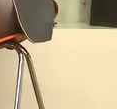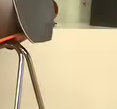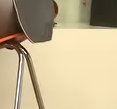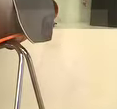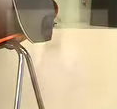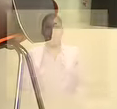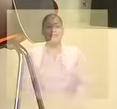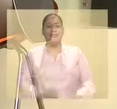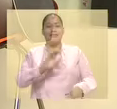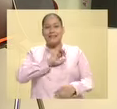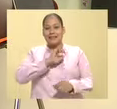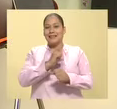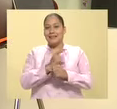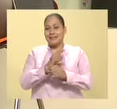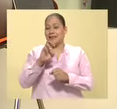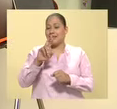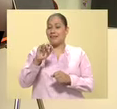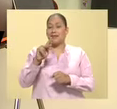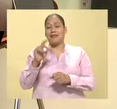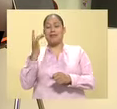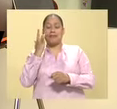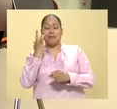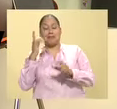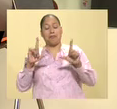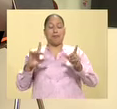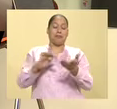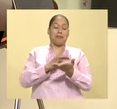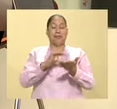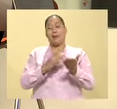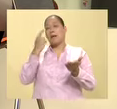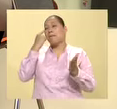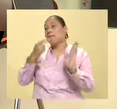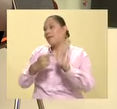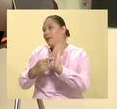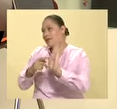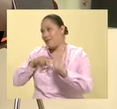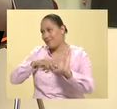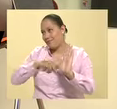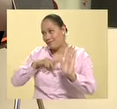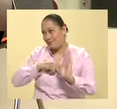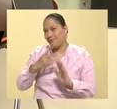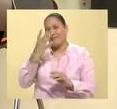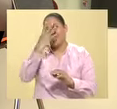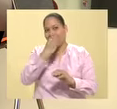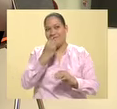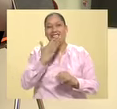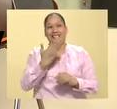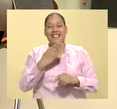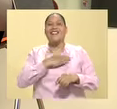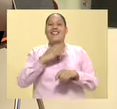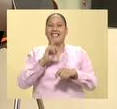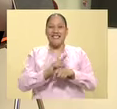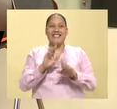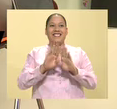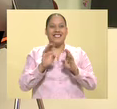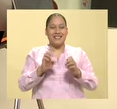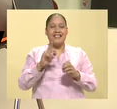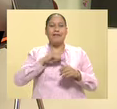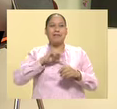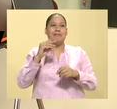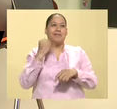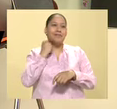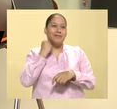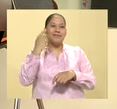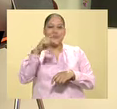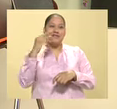Mi querida licenciada Erika, ¿te crees mucho con tu tablet? Pues mira la nuestra, qué hermosura. Ya nada más. Buenos días, ¿cómo está mi abogada, su